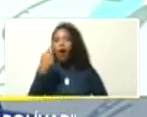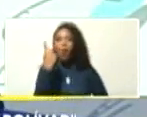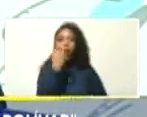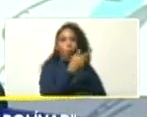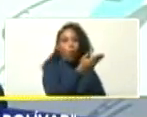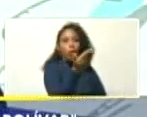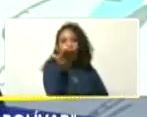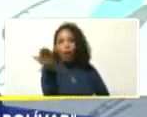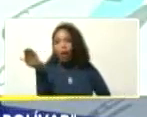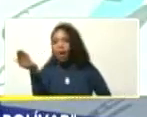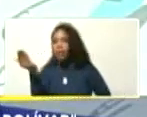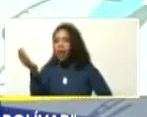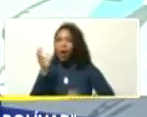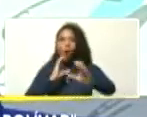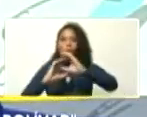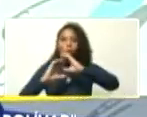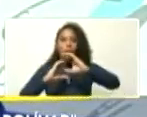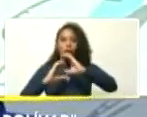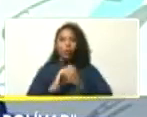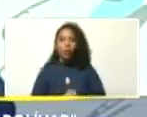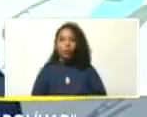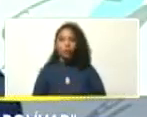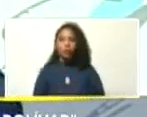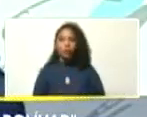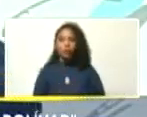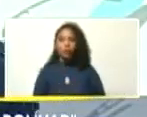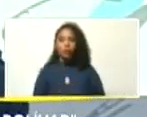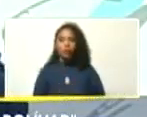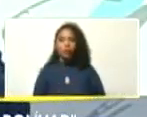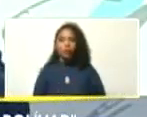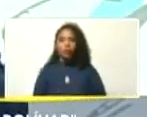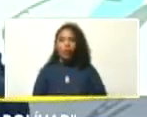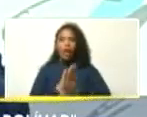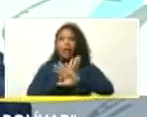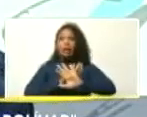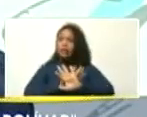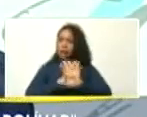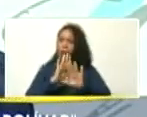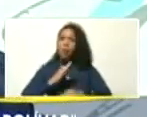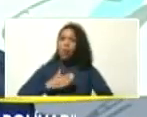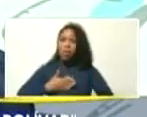en los medios de comunicación. Ya podremos llamar,